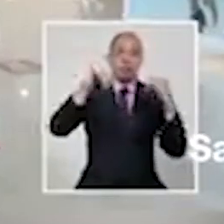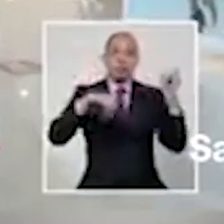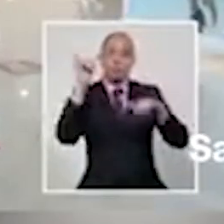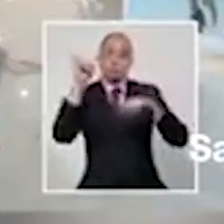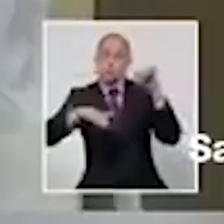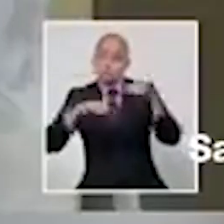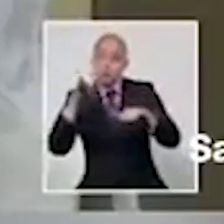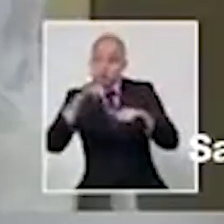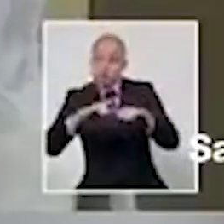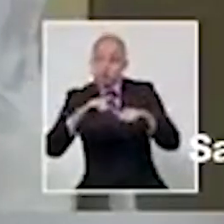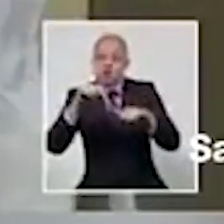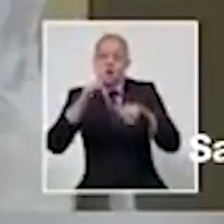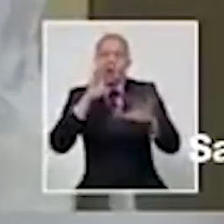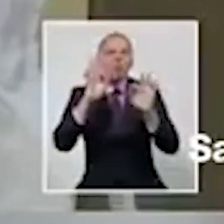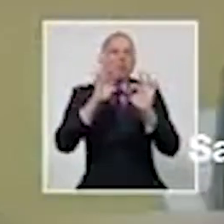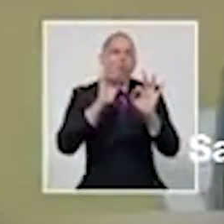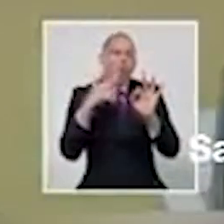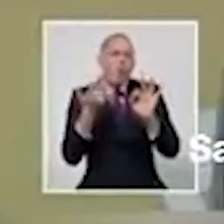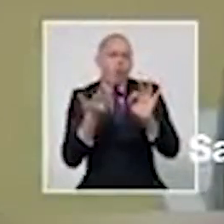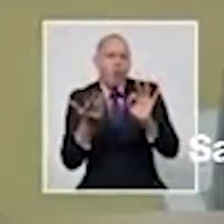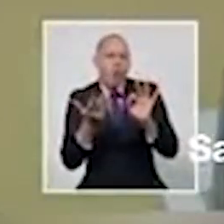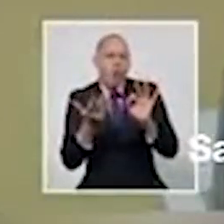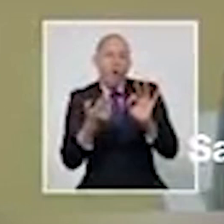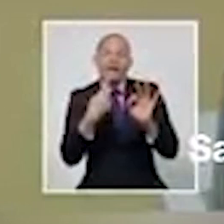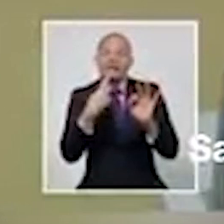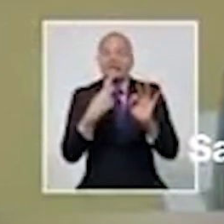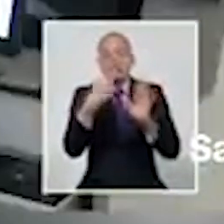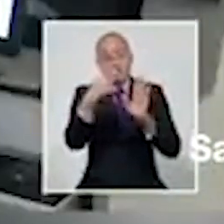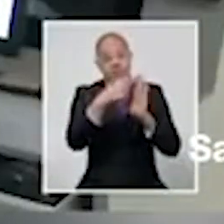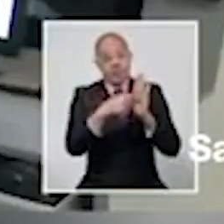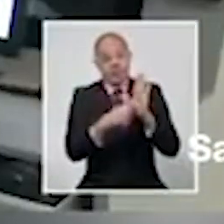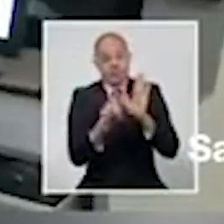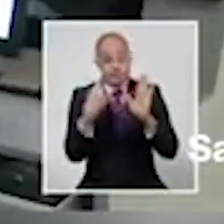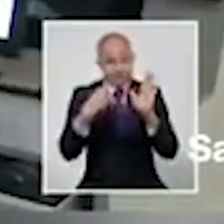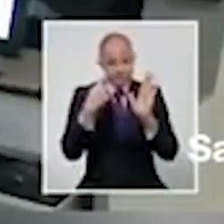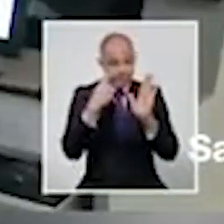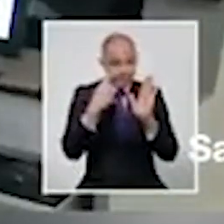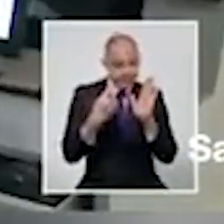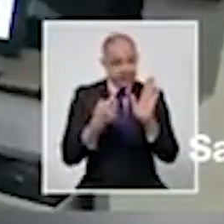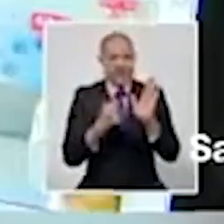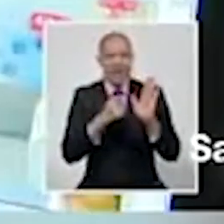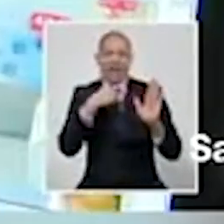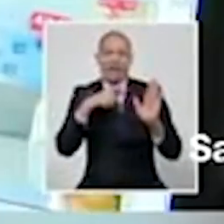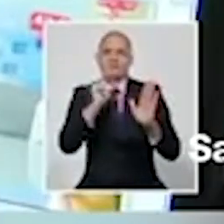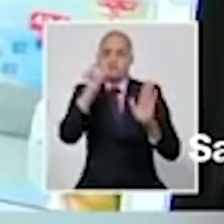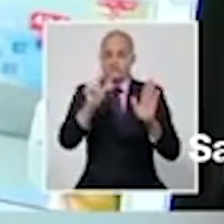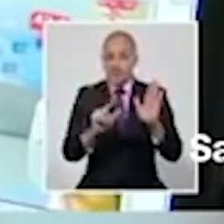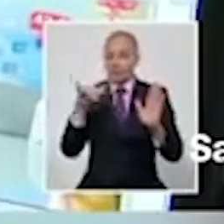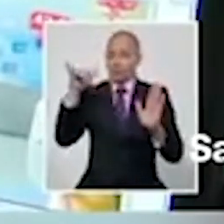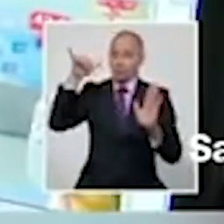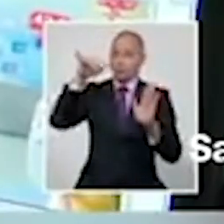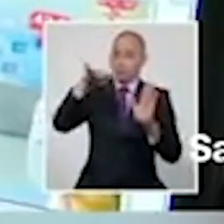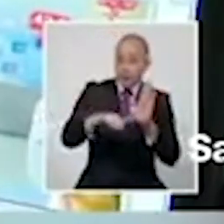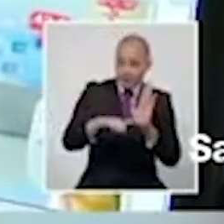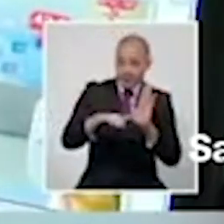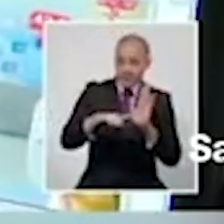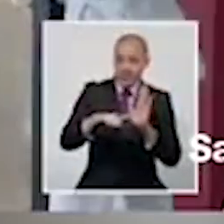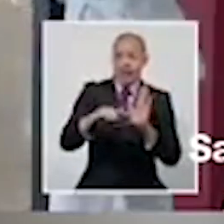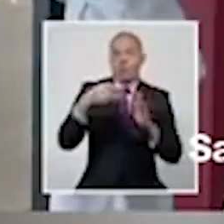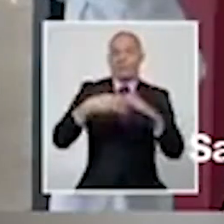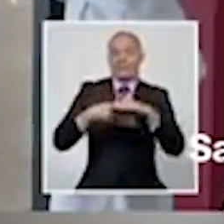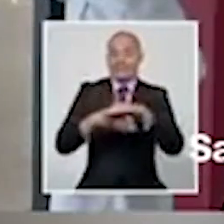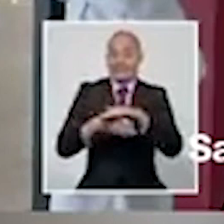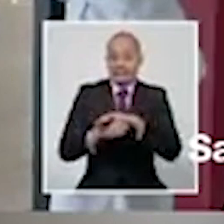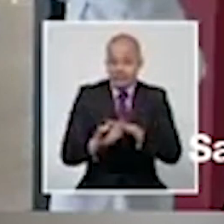posean y de regreso por copa airlines entre cuba y guyana tienen la dificultad que el vuelo de regreso posee una escala mayor a 12